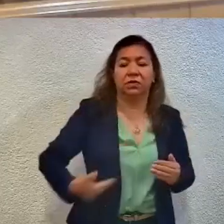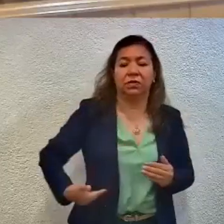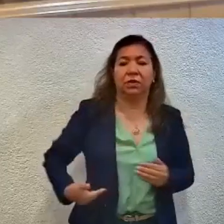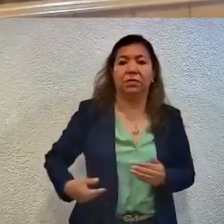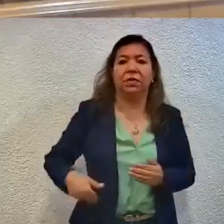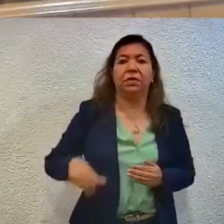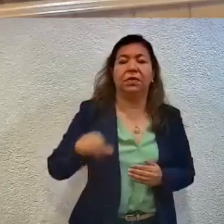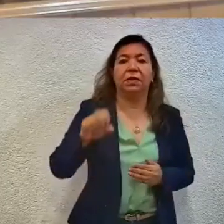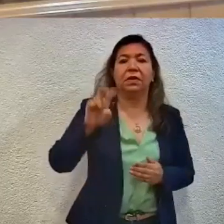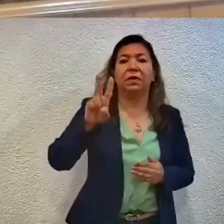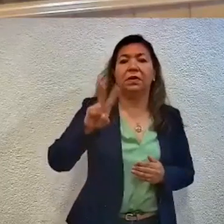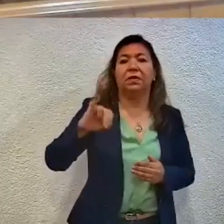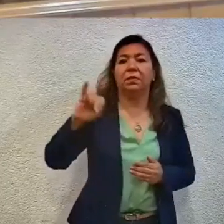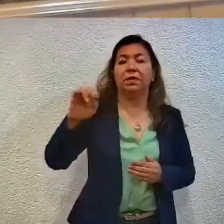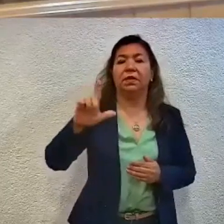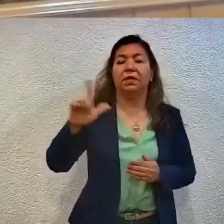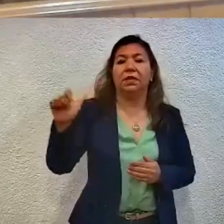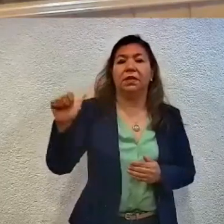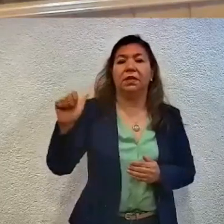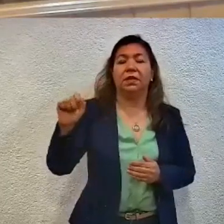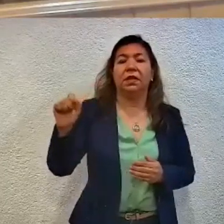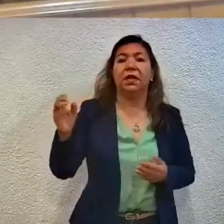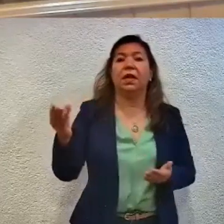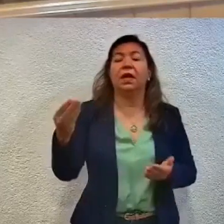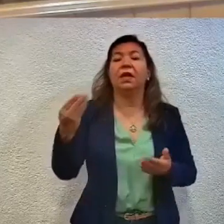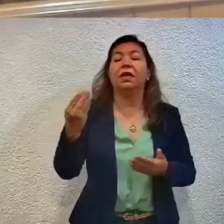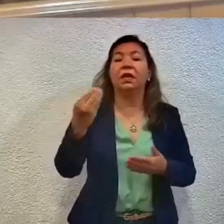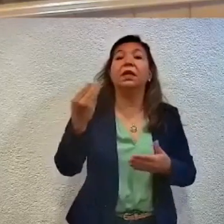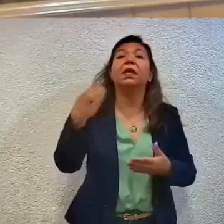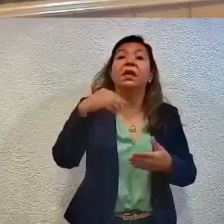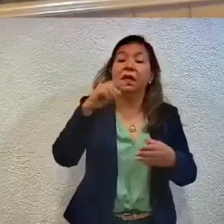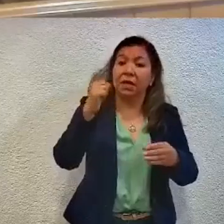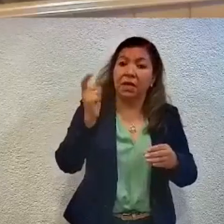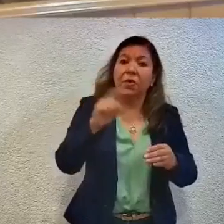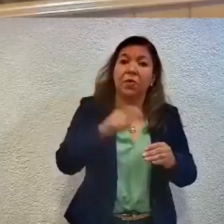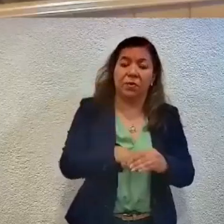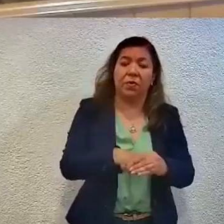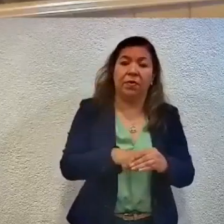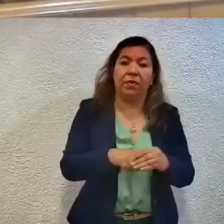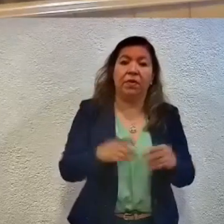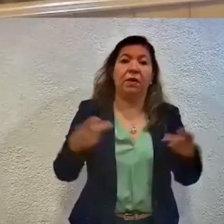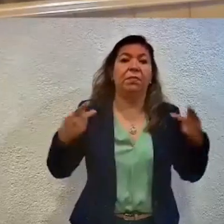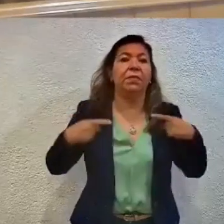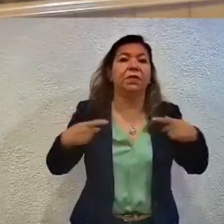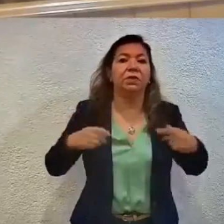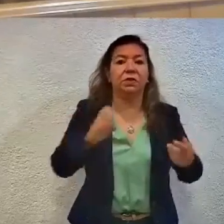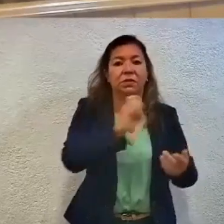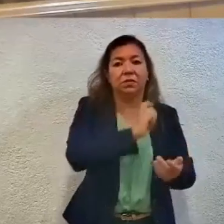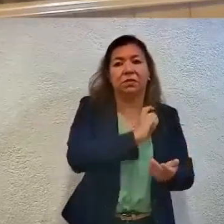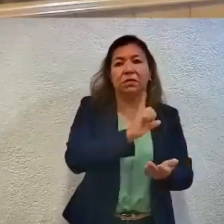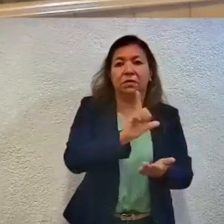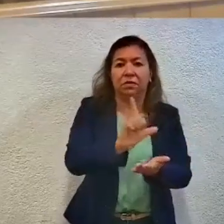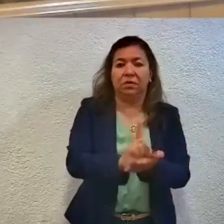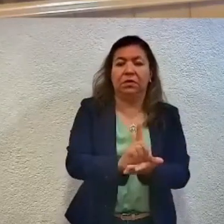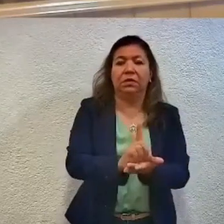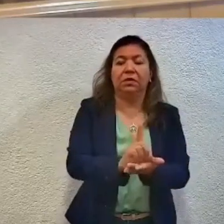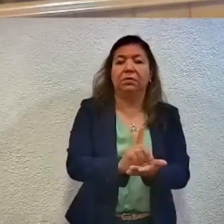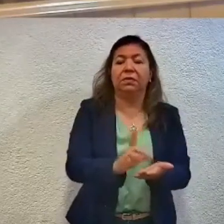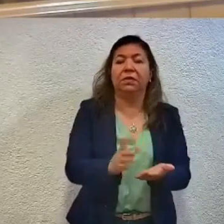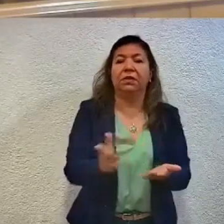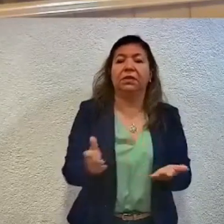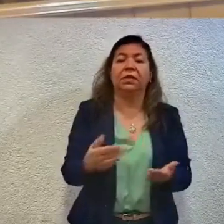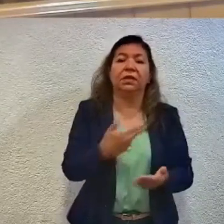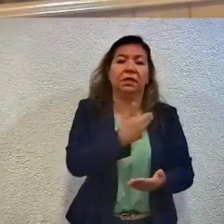el Ayuntamiento de Florencio Villarreal Guerrero y la falta de inclusión del sector vulnerable bajo la acción afirmativa